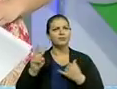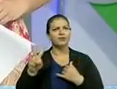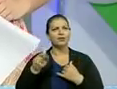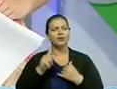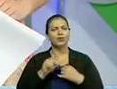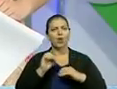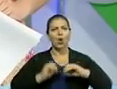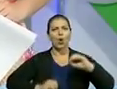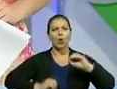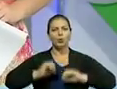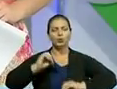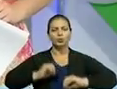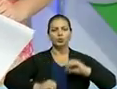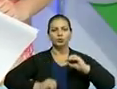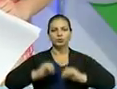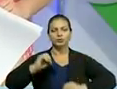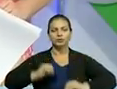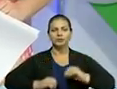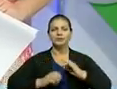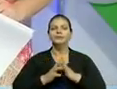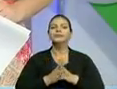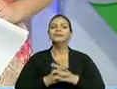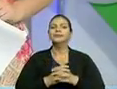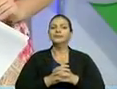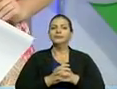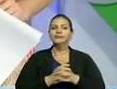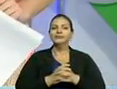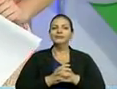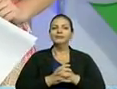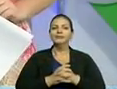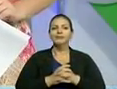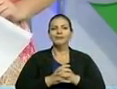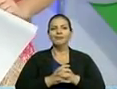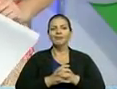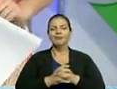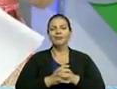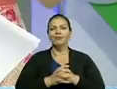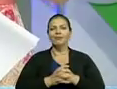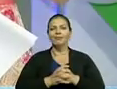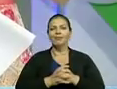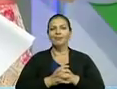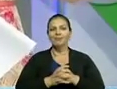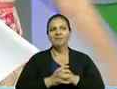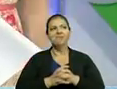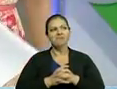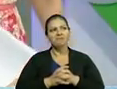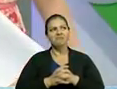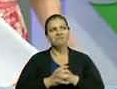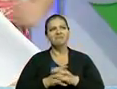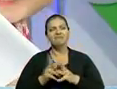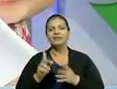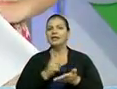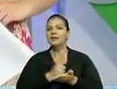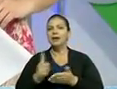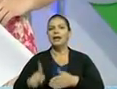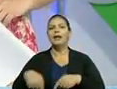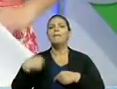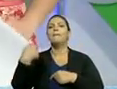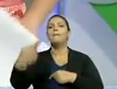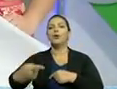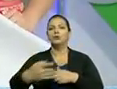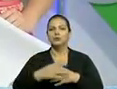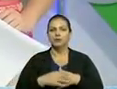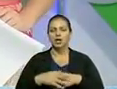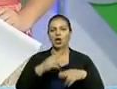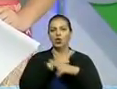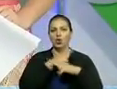el 27. Son los últimos cuatro días de octubre y ya la próxima semana. Noviembre. Ya octubre y ya Papá Noel